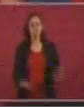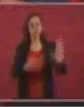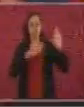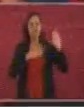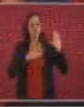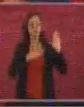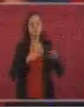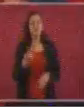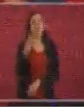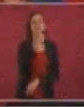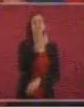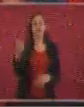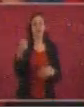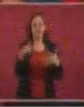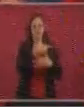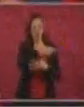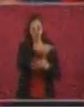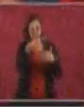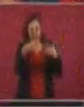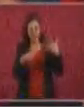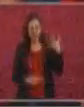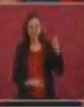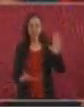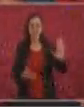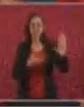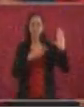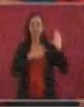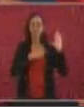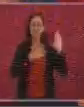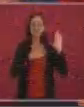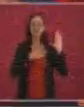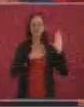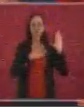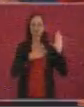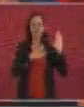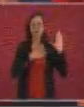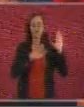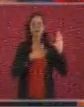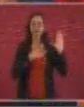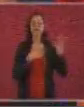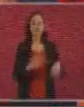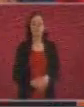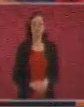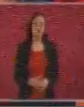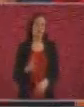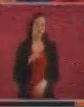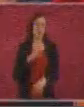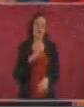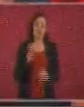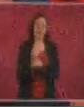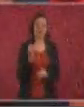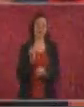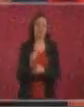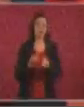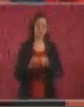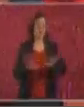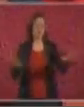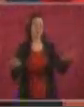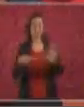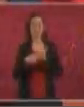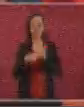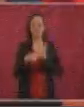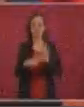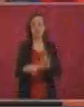esta prueba de si continúa o se va, se dé más o menos el 21 de marzo. Este tiene sus planes, no creo